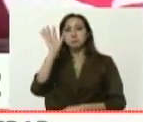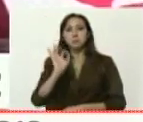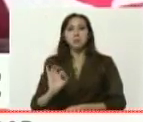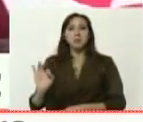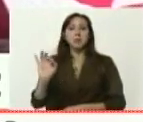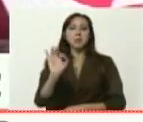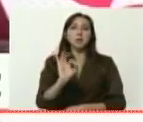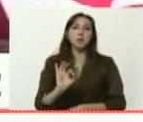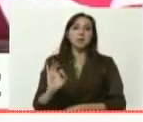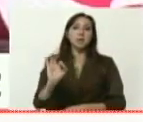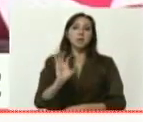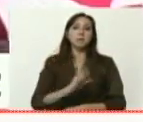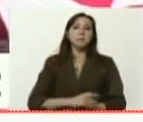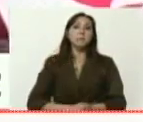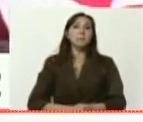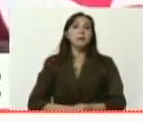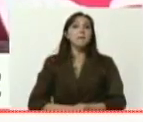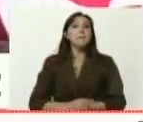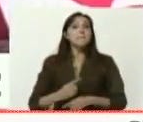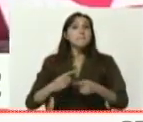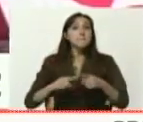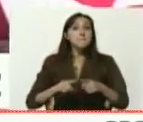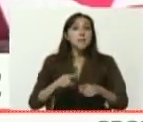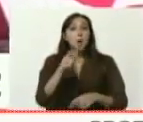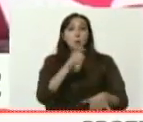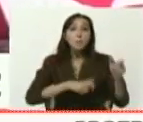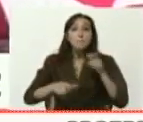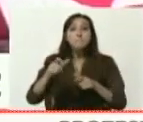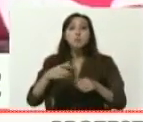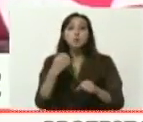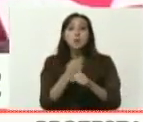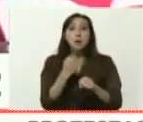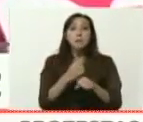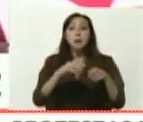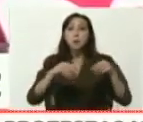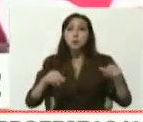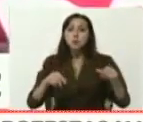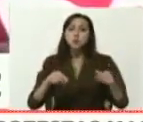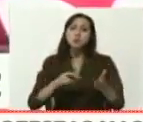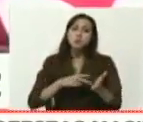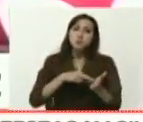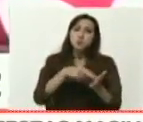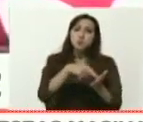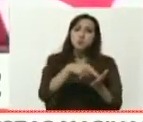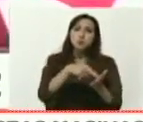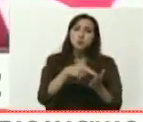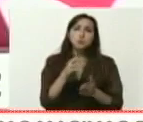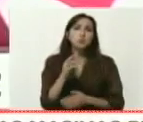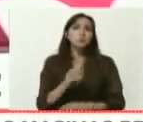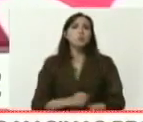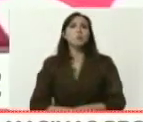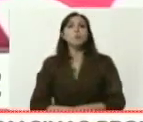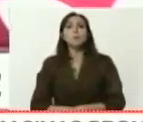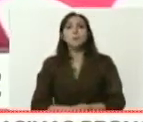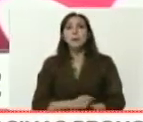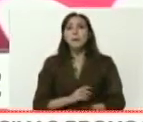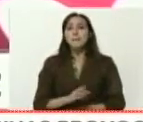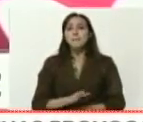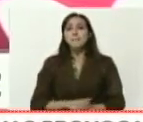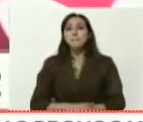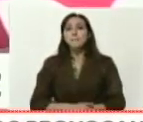Y algunos campesinos se habían ido a pies por los problemas de transporte desde